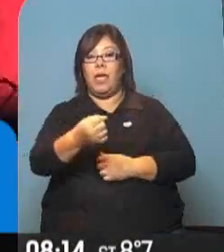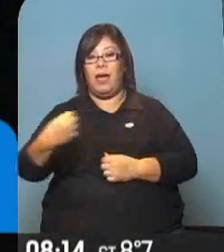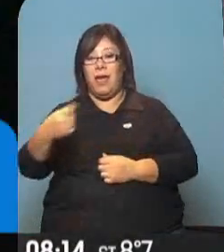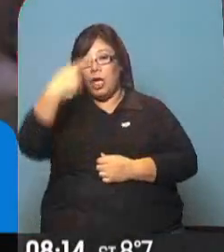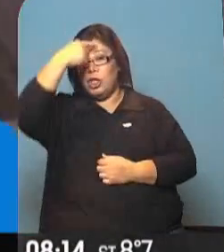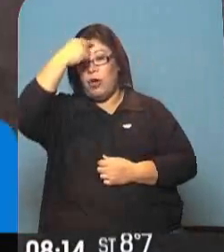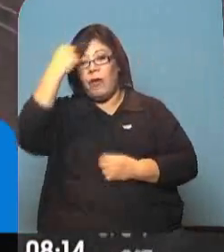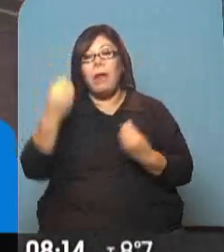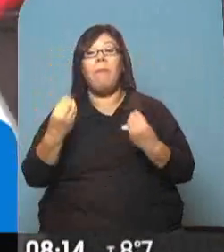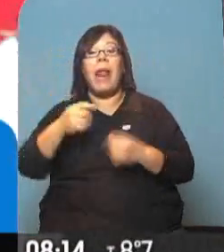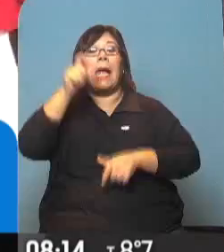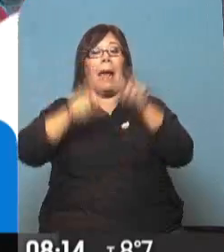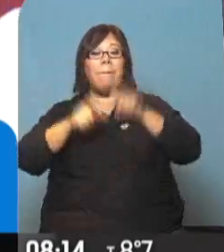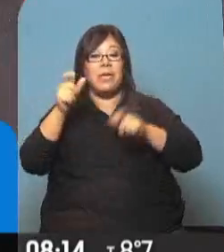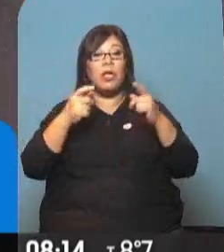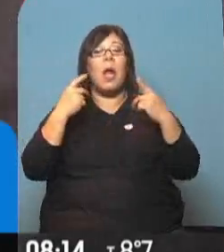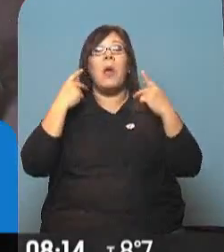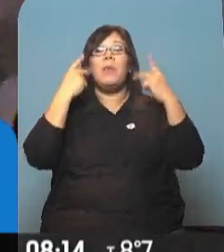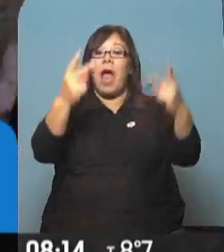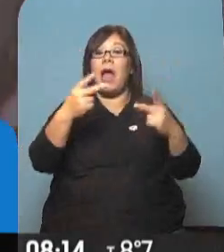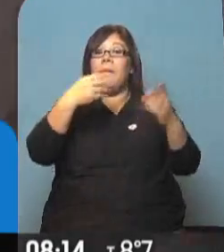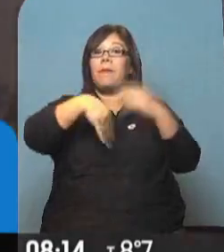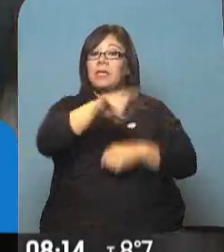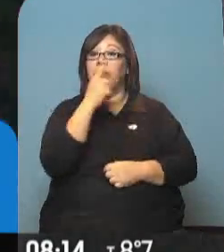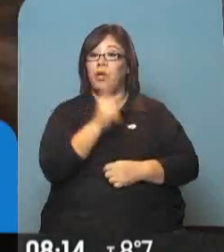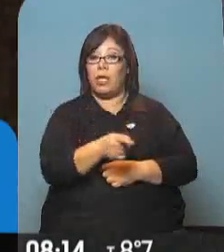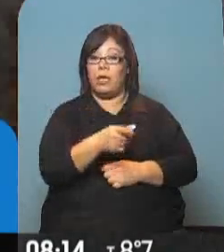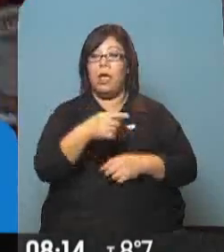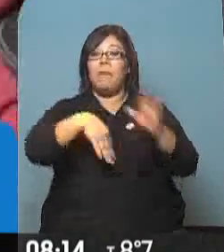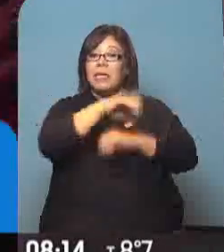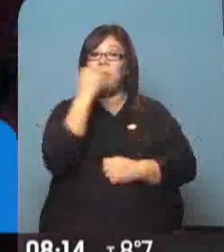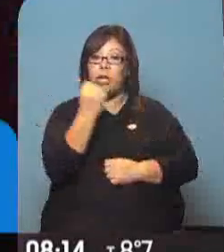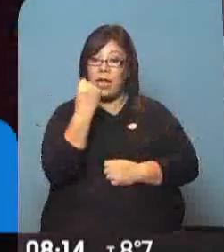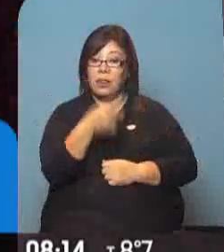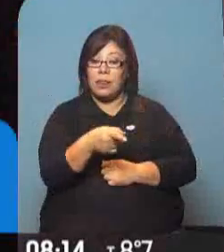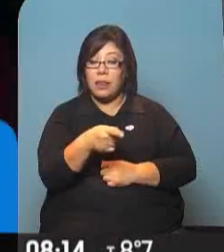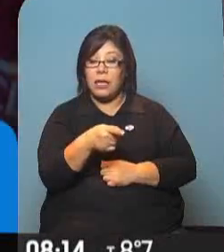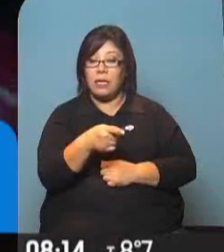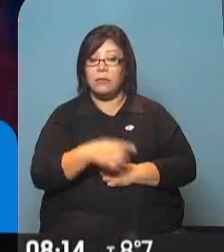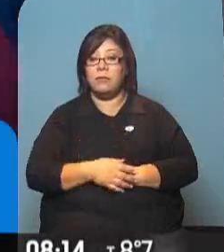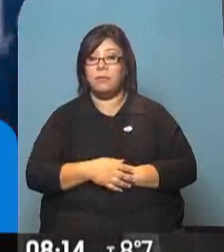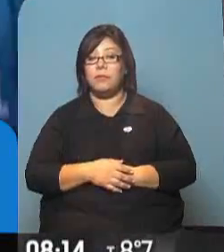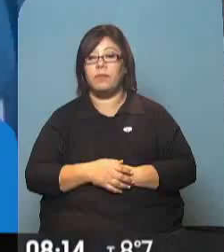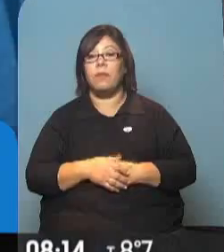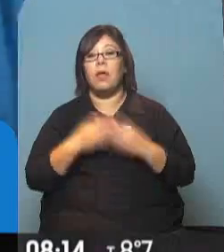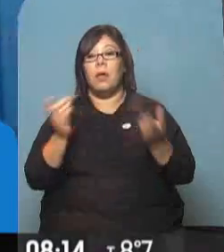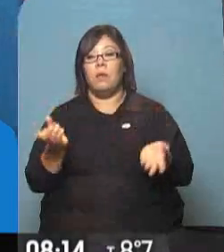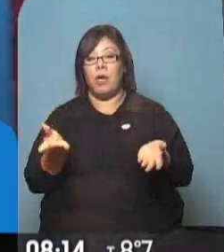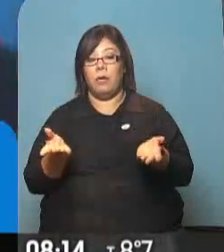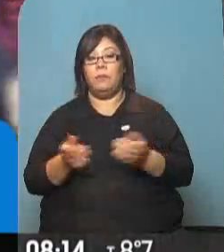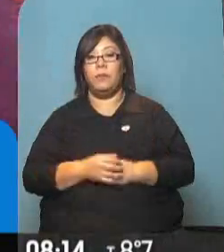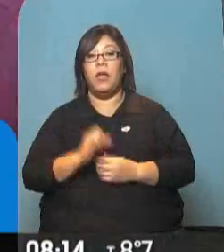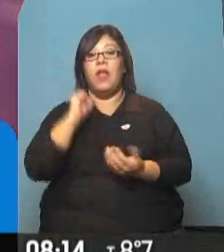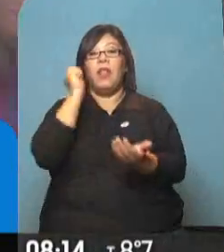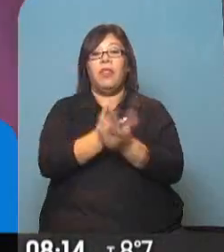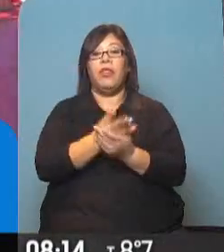que los vecinos de Buenos Aires, que es la prioridad número uno, se movilicen dentro de la ciudad como corresponde. En este caso se le han imputado dos